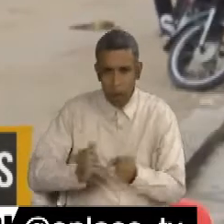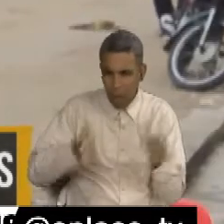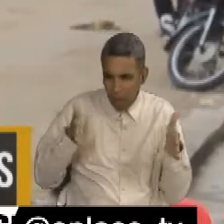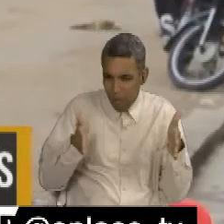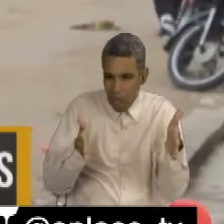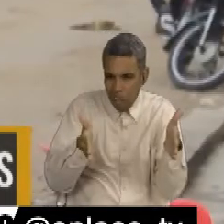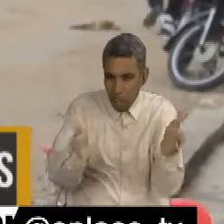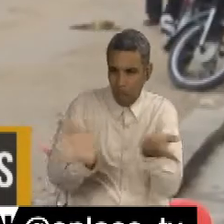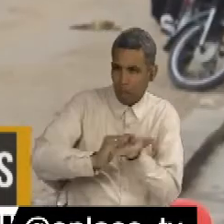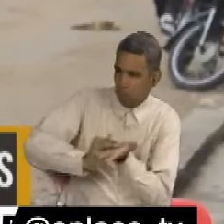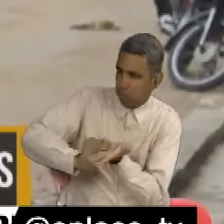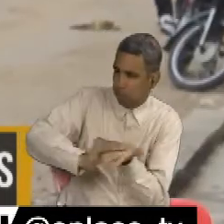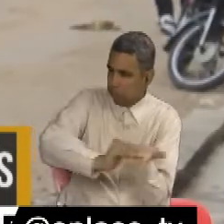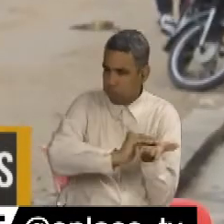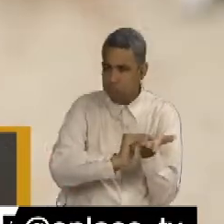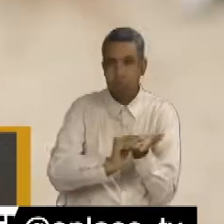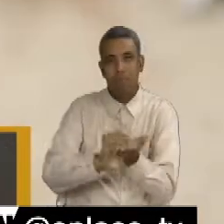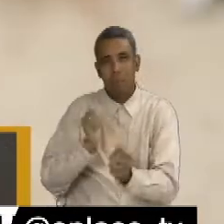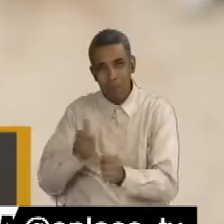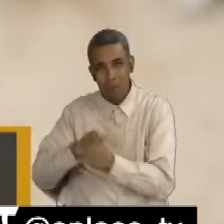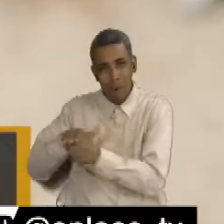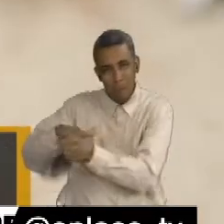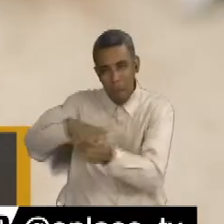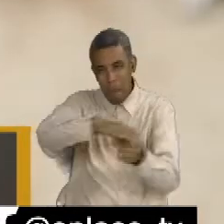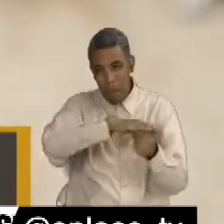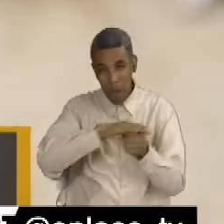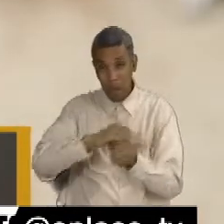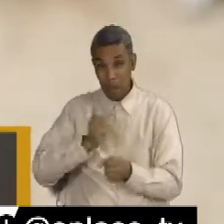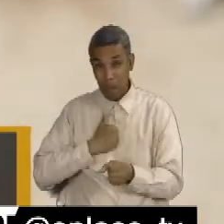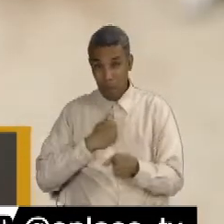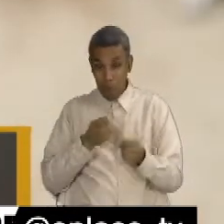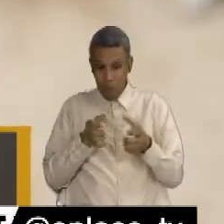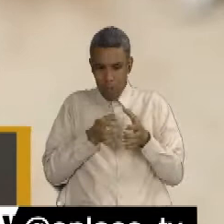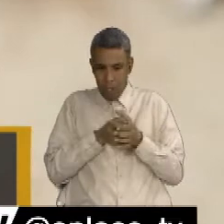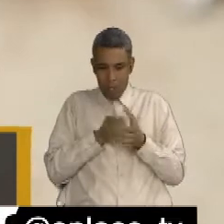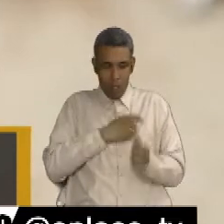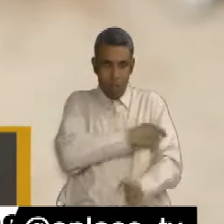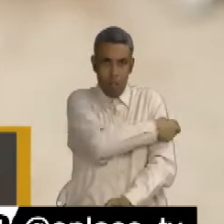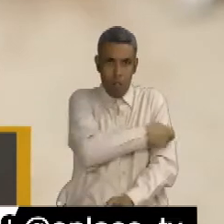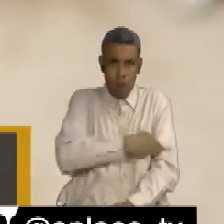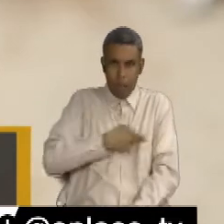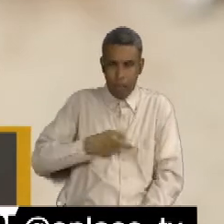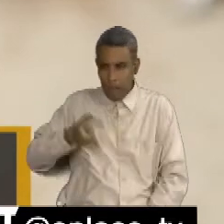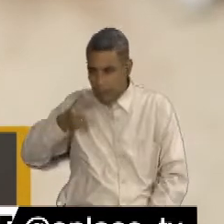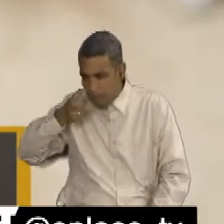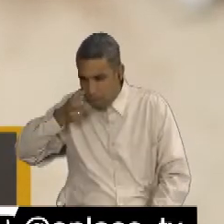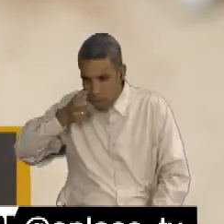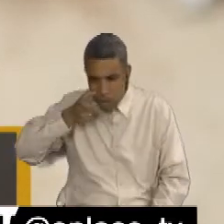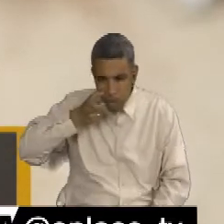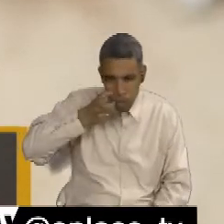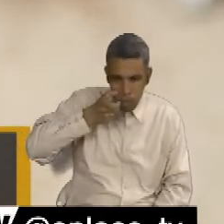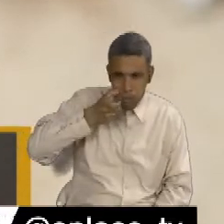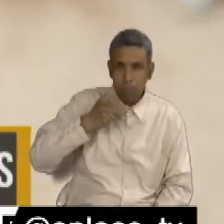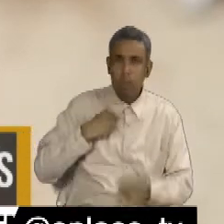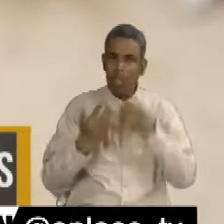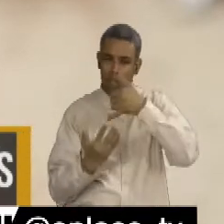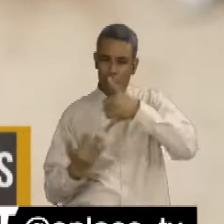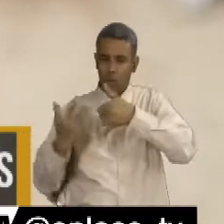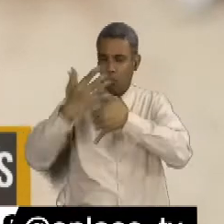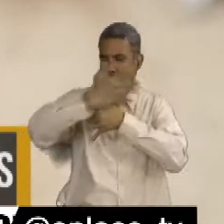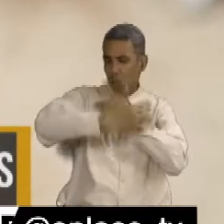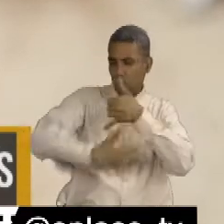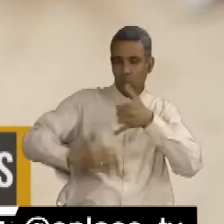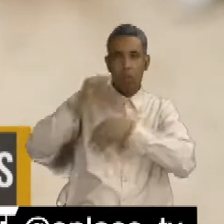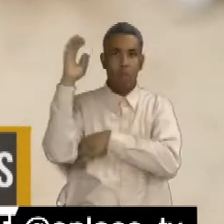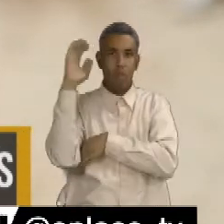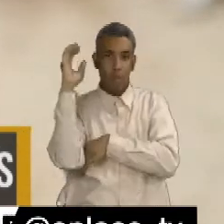Autopavimentación, entregó un balance del recorrido. Como un modelo de seguimiento para todos los proyectos que se van a ejecutar